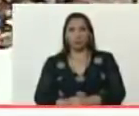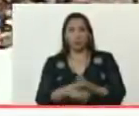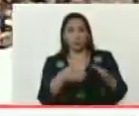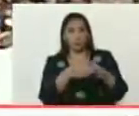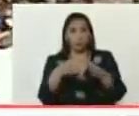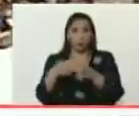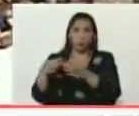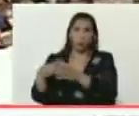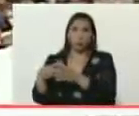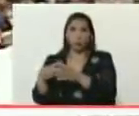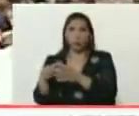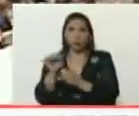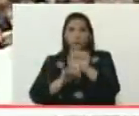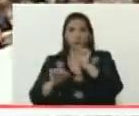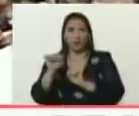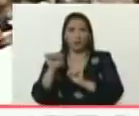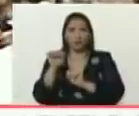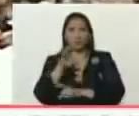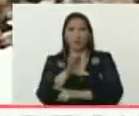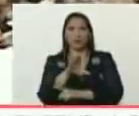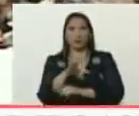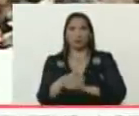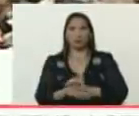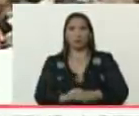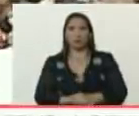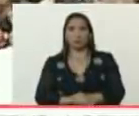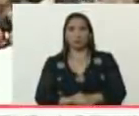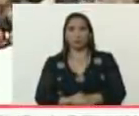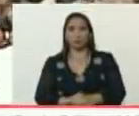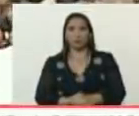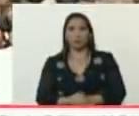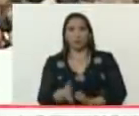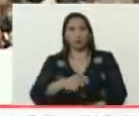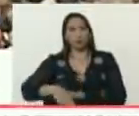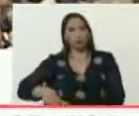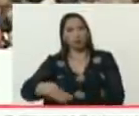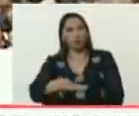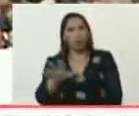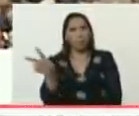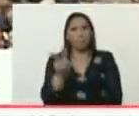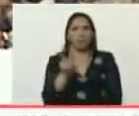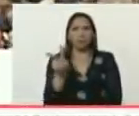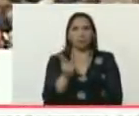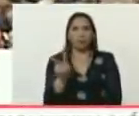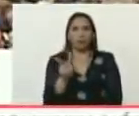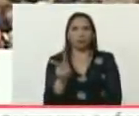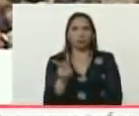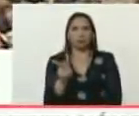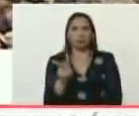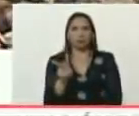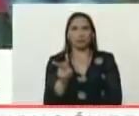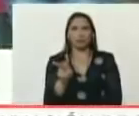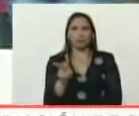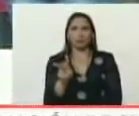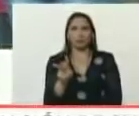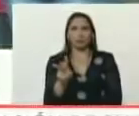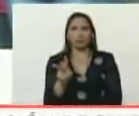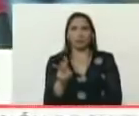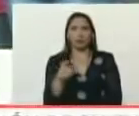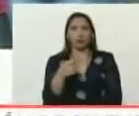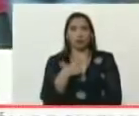Cuadrillas de defensores y defensoras de la paz en todo el territorio nacional. Y se los voy a